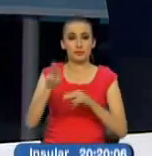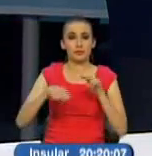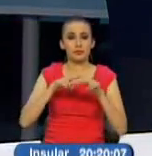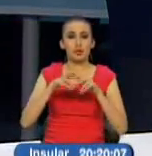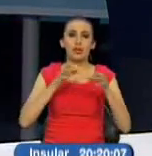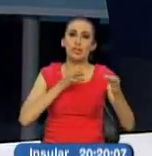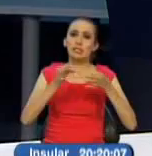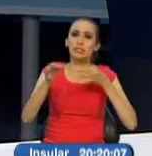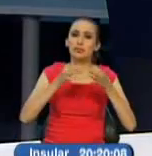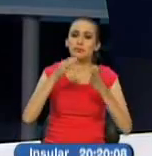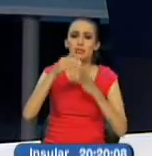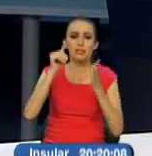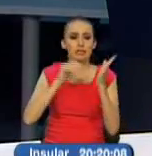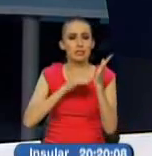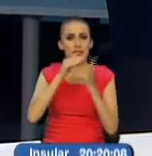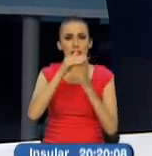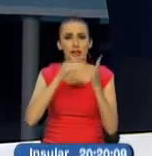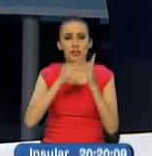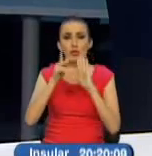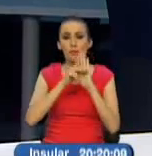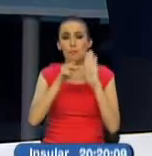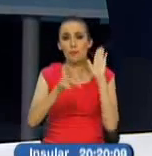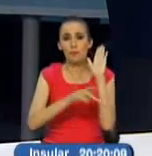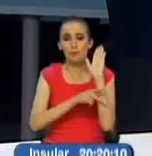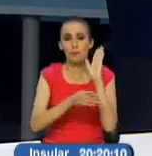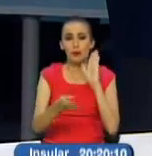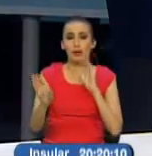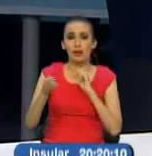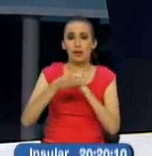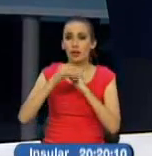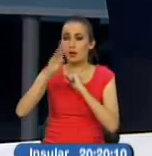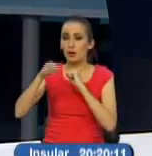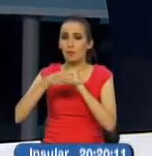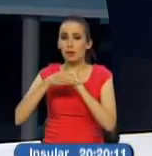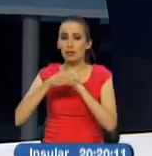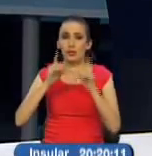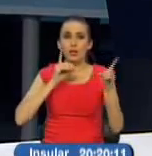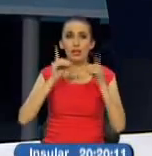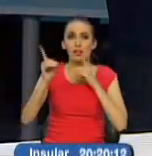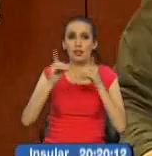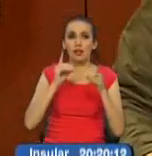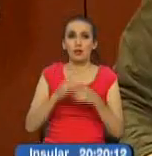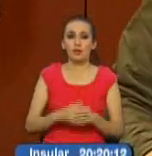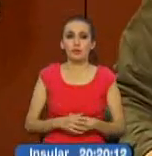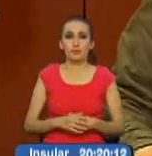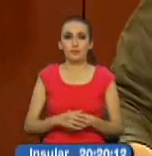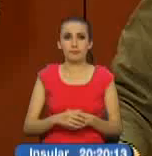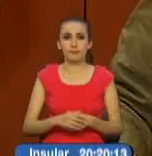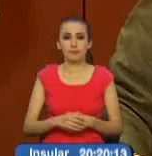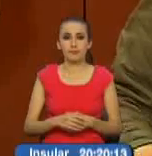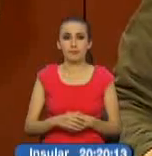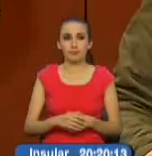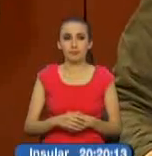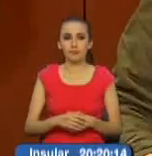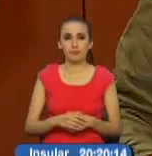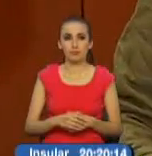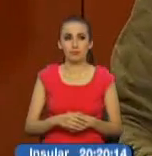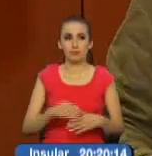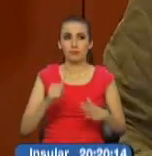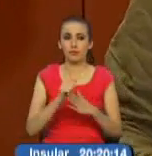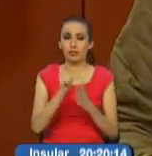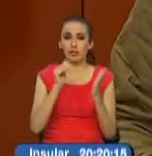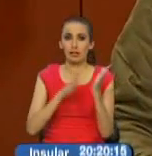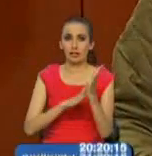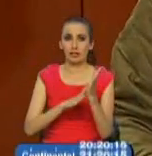el formato mediante el cual el Parlamento se suma a los diálogos impulsados por el Ejecutivo. Este proyecto